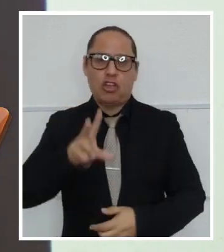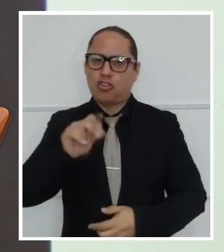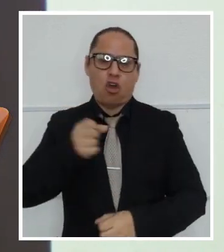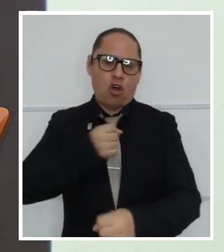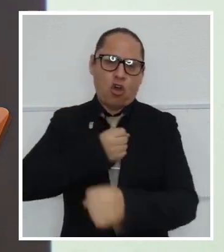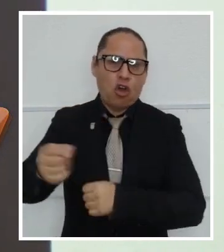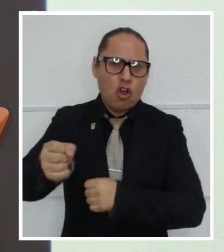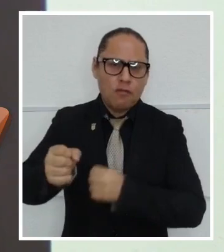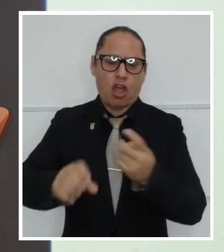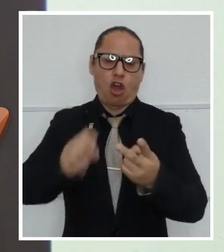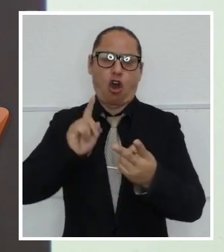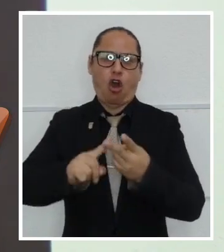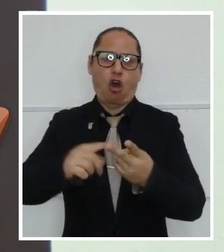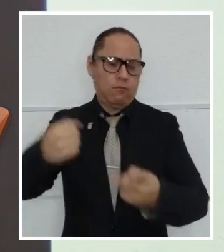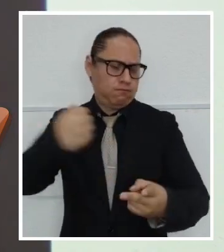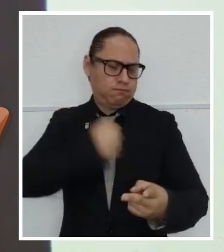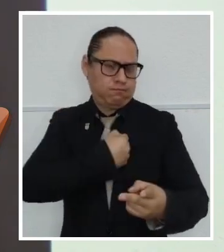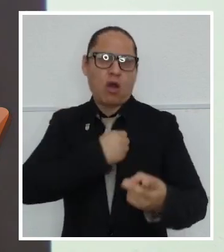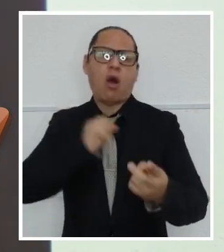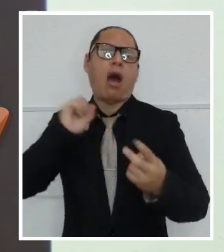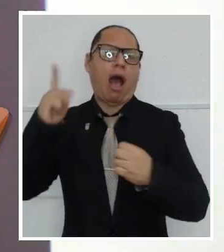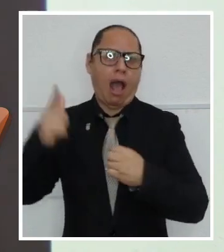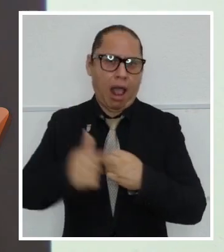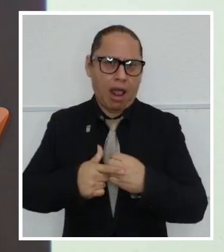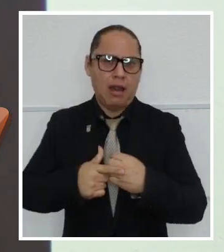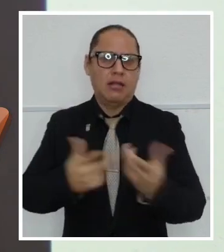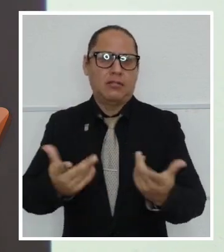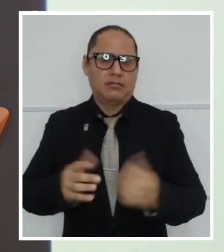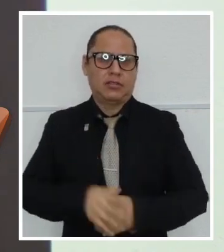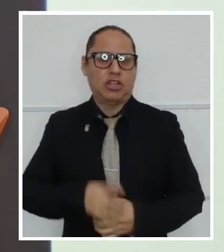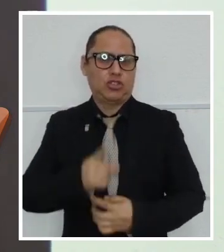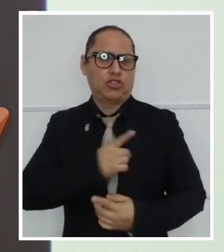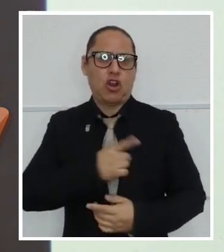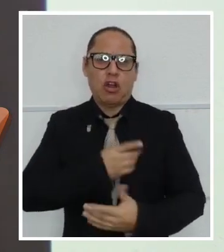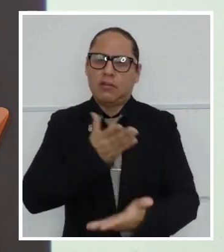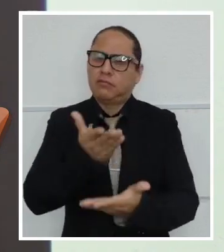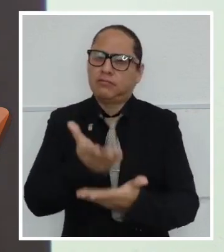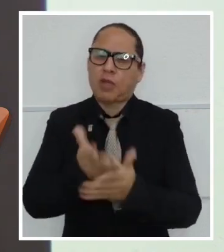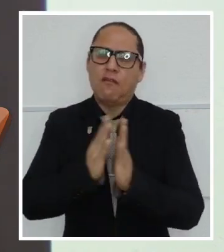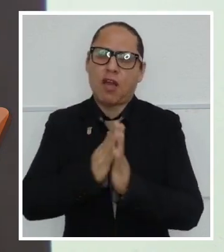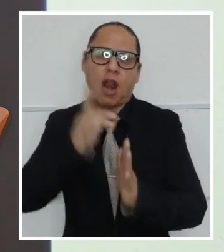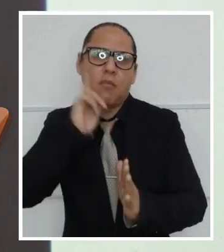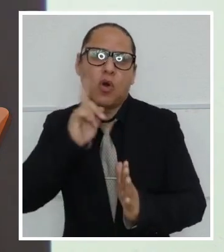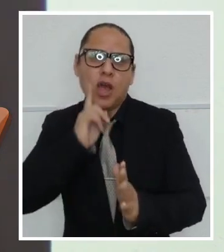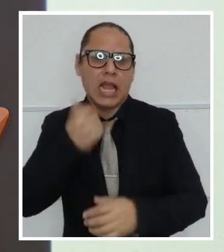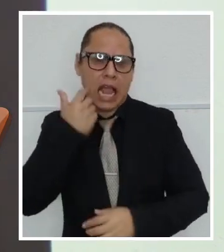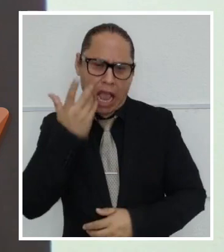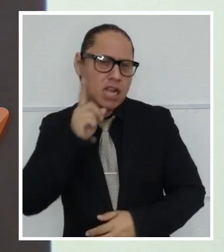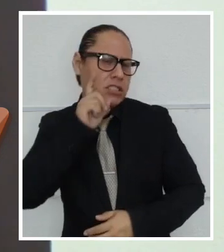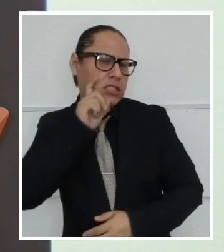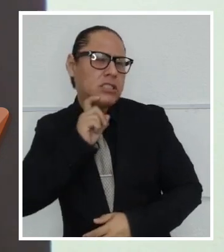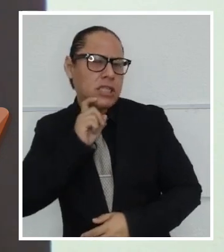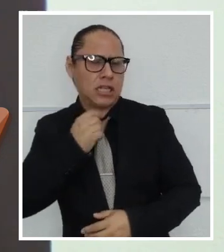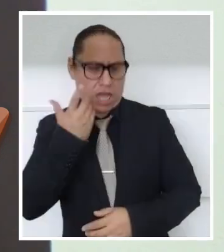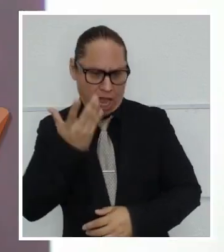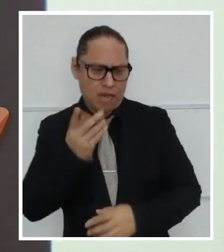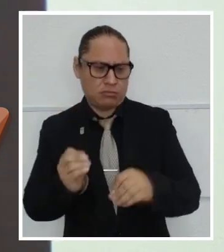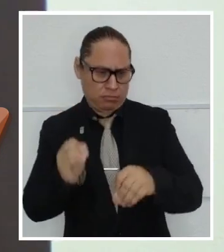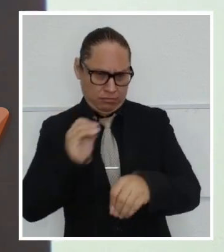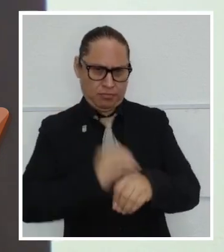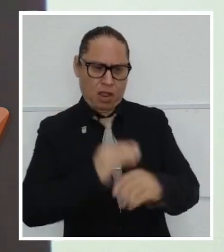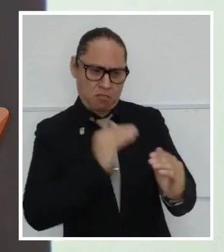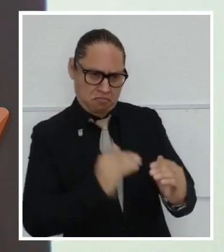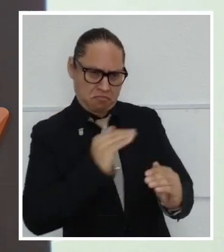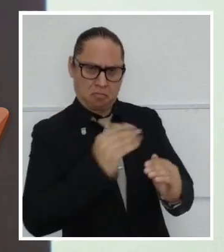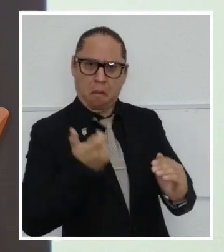o lesiones el hecho de que nos pidan favores sexuales para poder progresar y que se cuestione nuestra